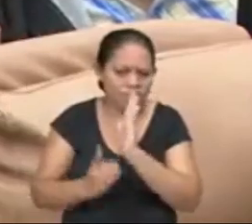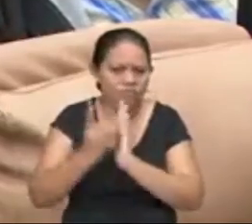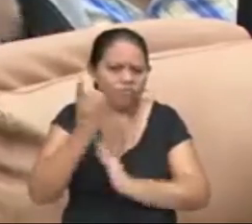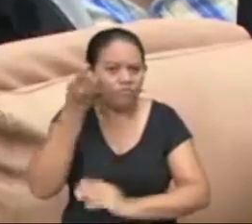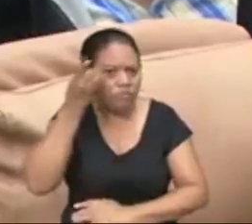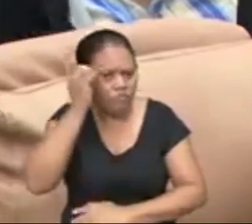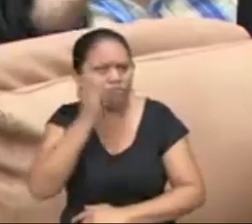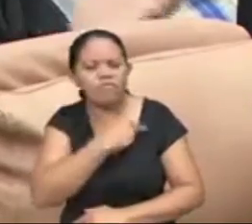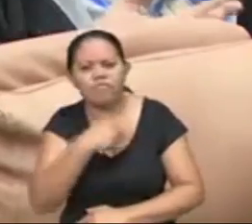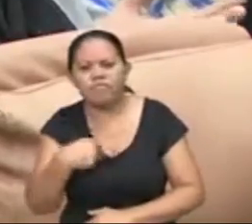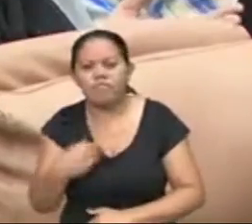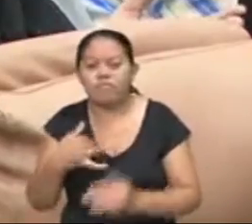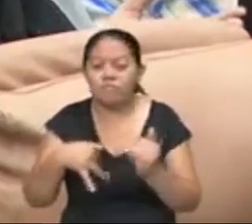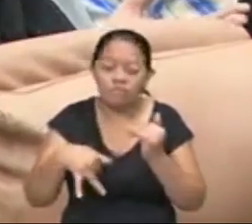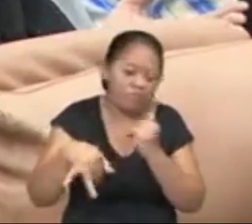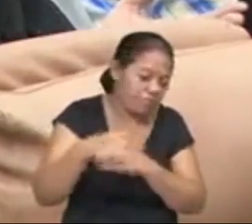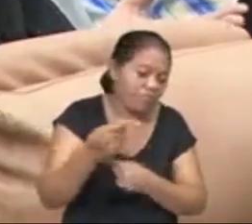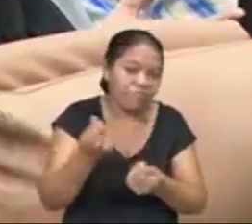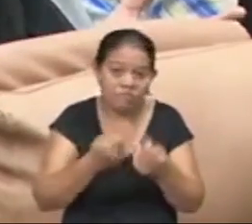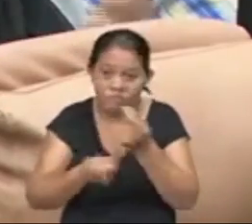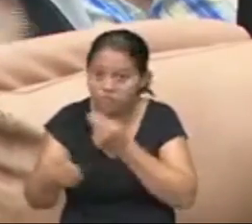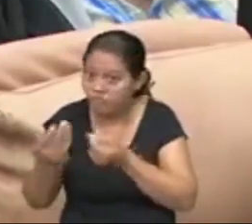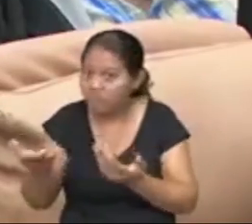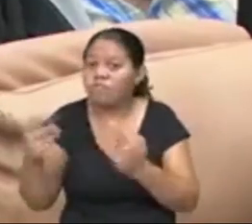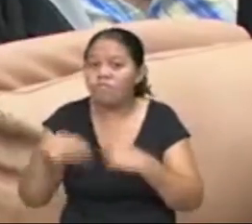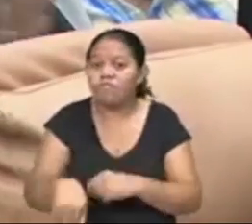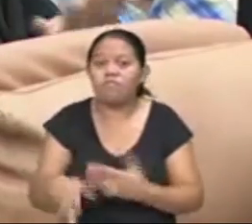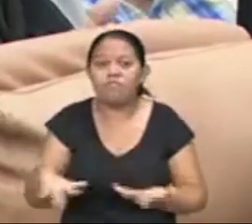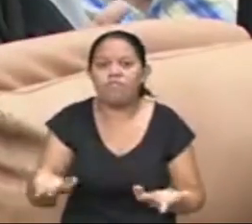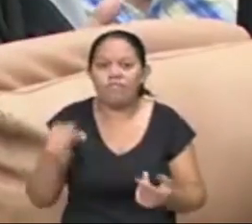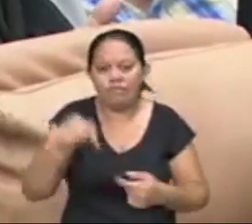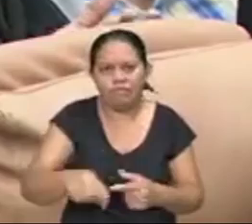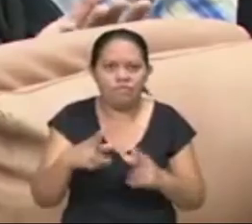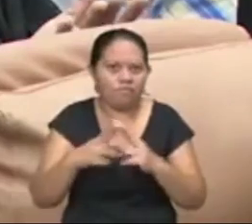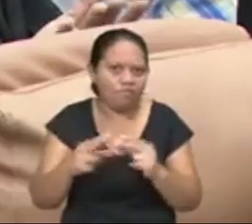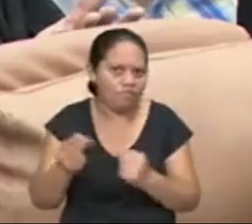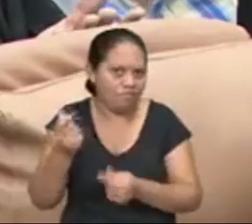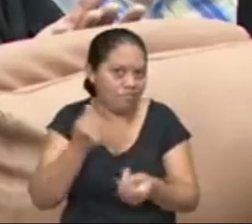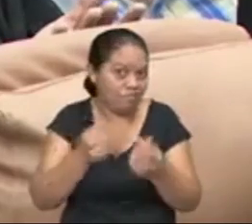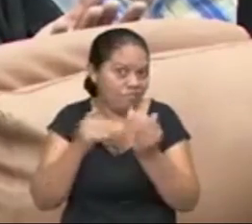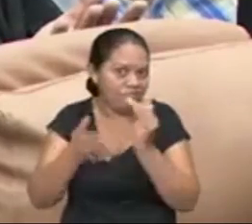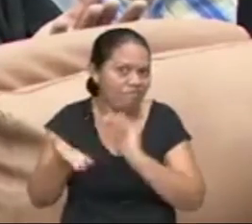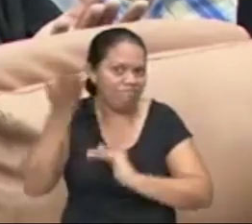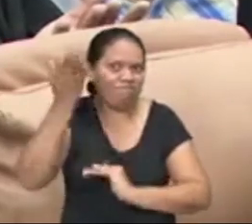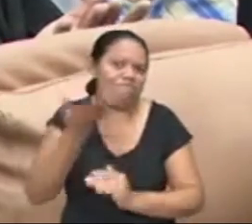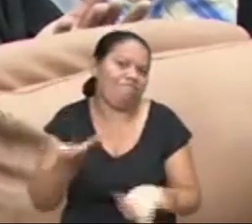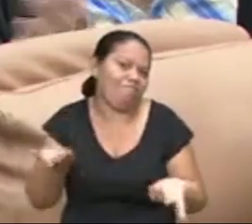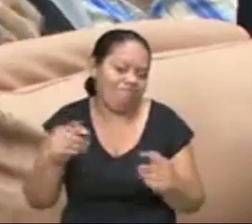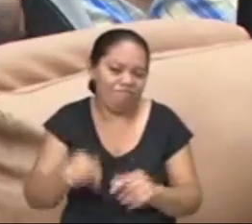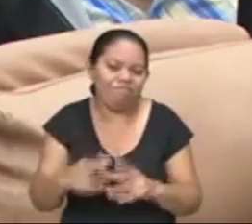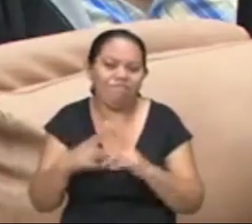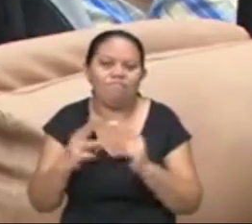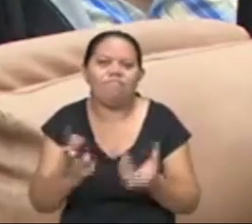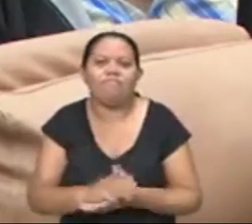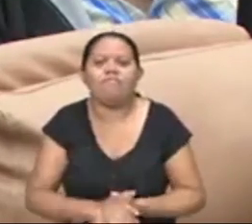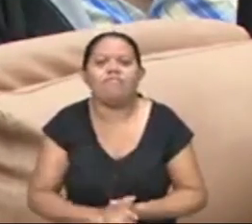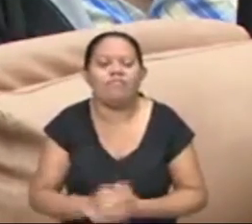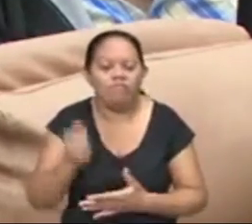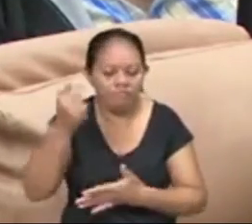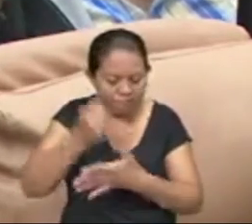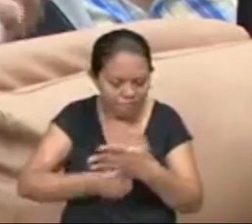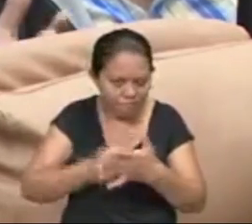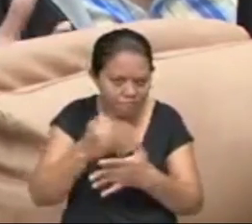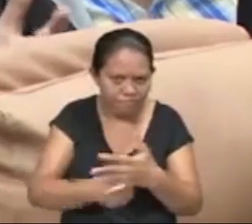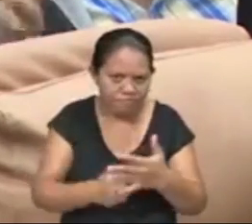través del tiempo y con más recursos económicos de los que nosotros podemos tener para